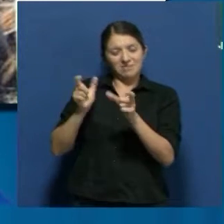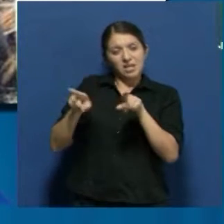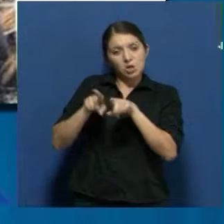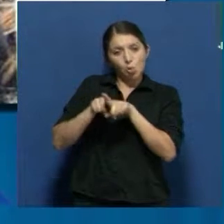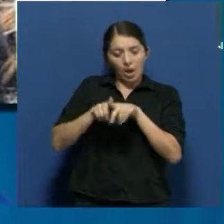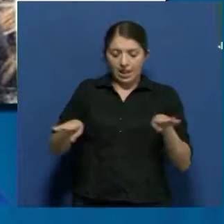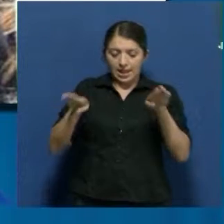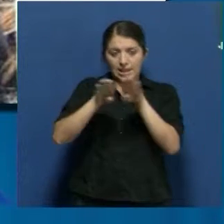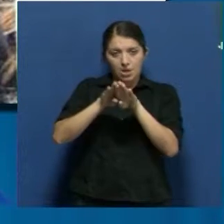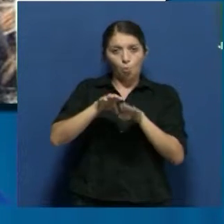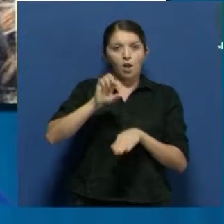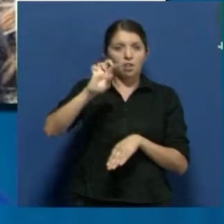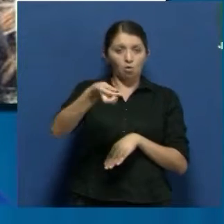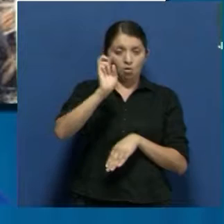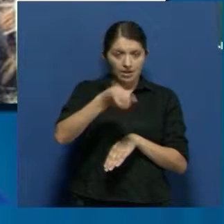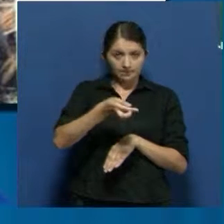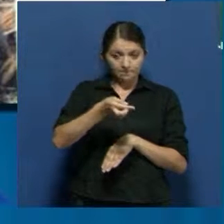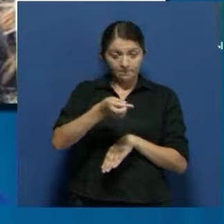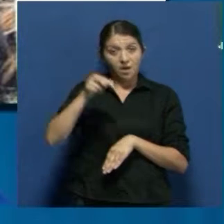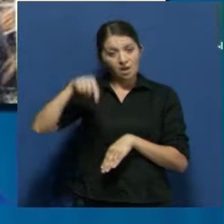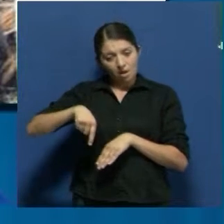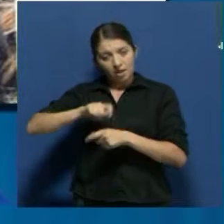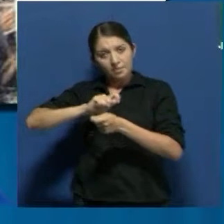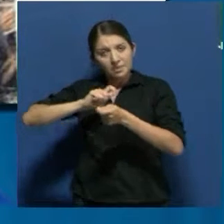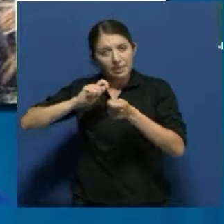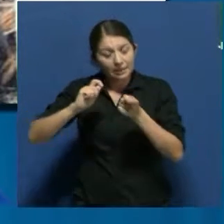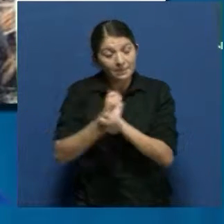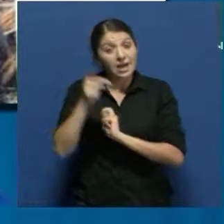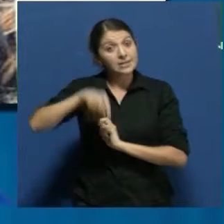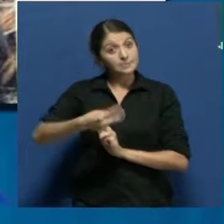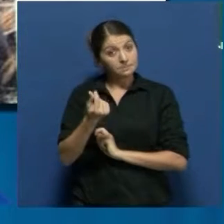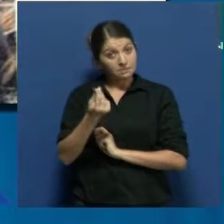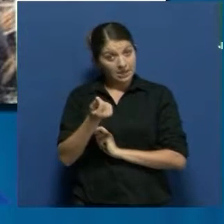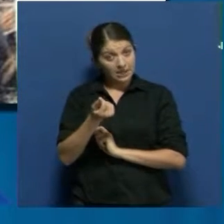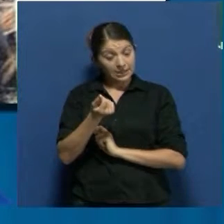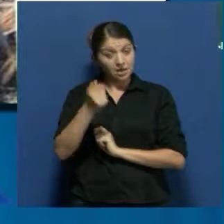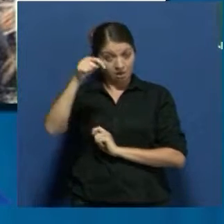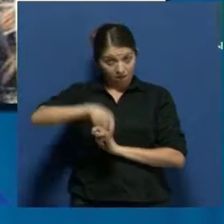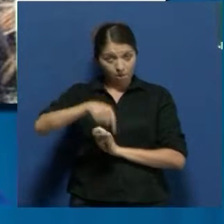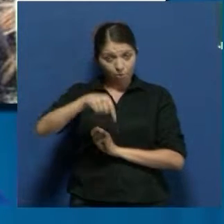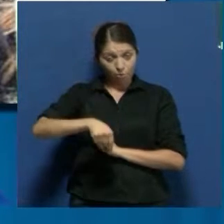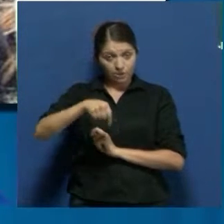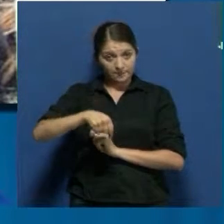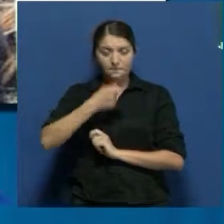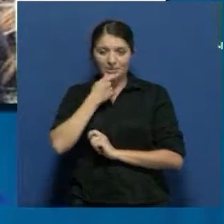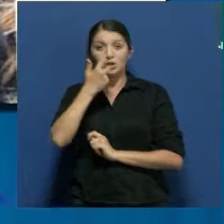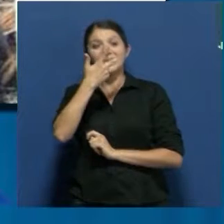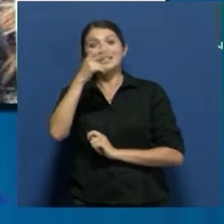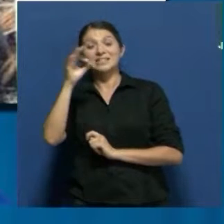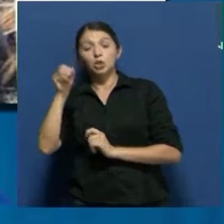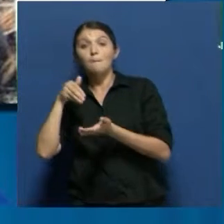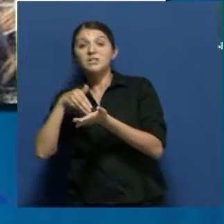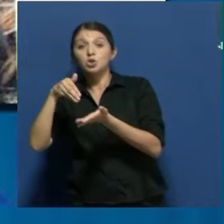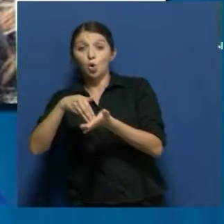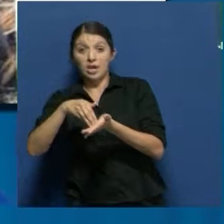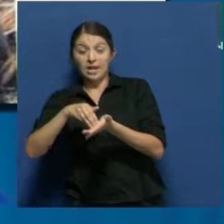peso dólar. Llevado a la actualidad, al 2016, ese dinero puesto, si esos 300 millones de